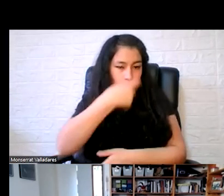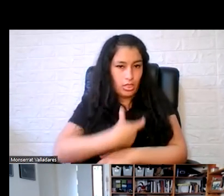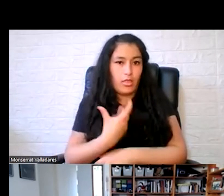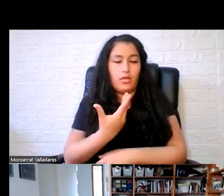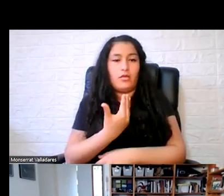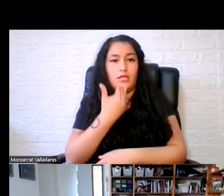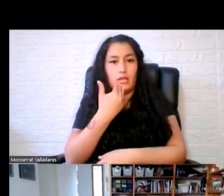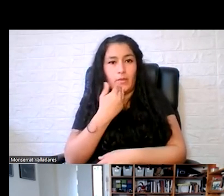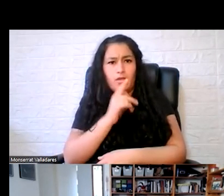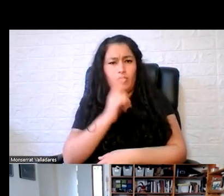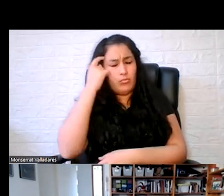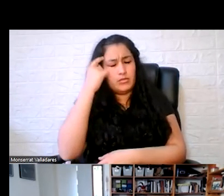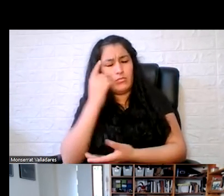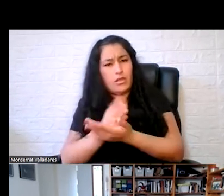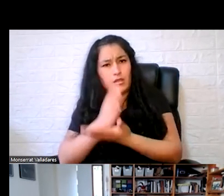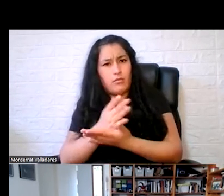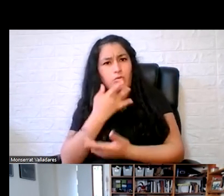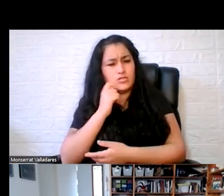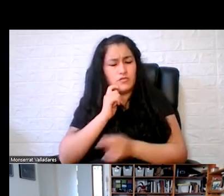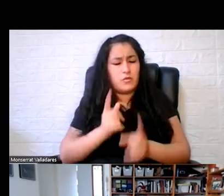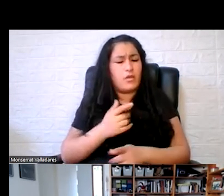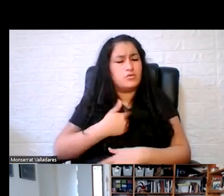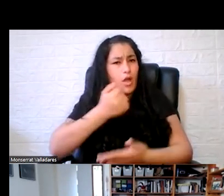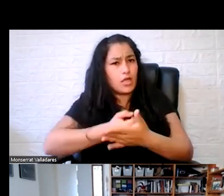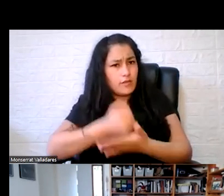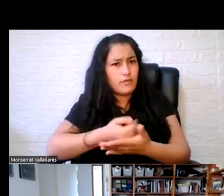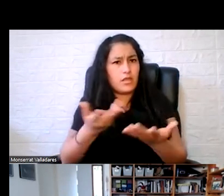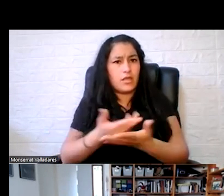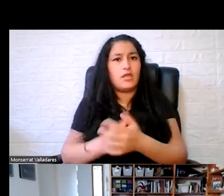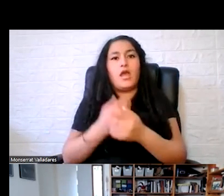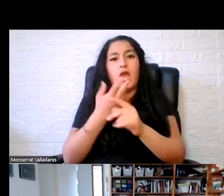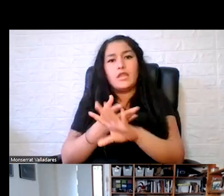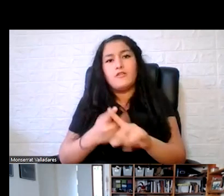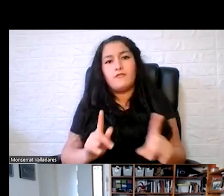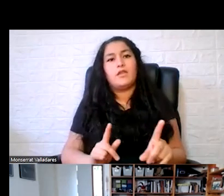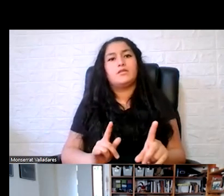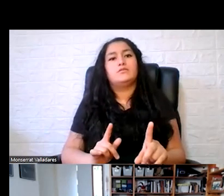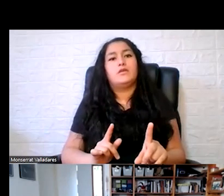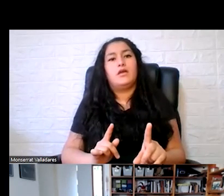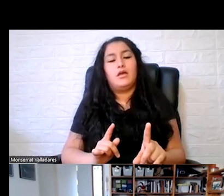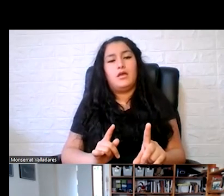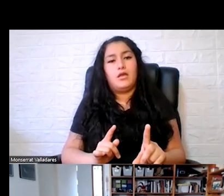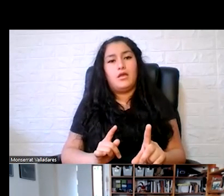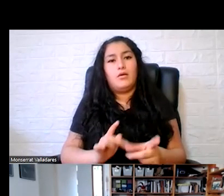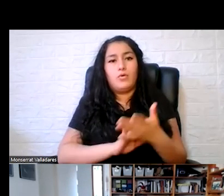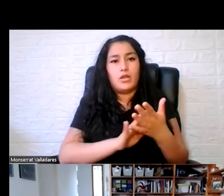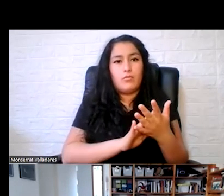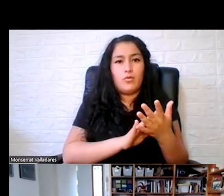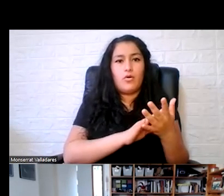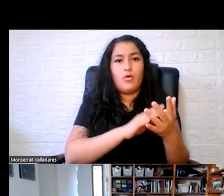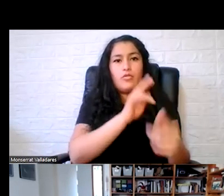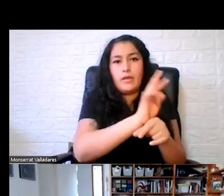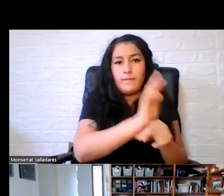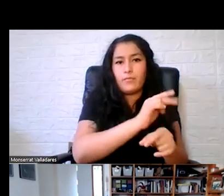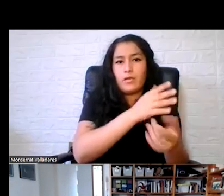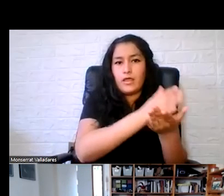por el quién soy académico porque soy activista, que es la diferencia, ¿no?, de lo que le ocurre a un sinnúmero de académicos que trabajan sobre